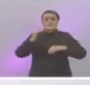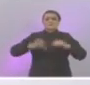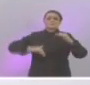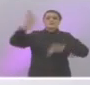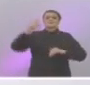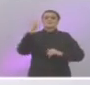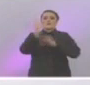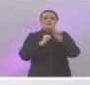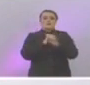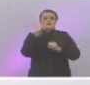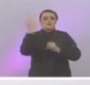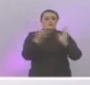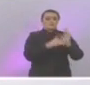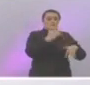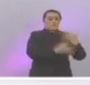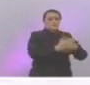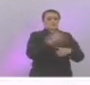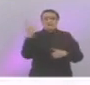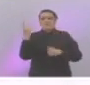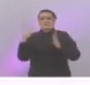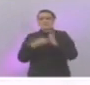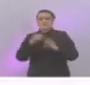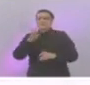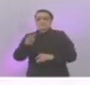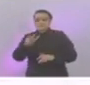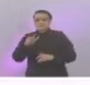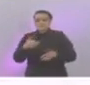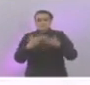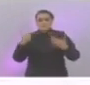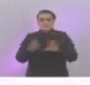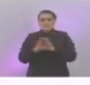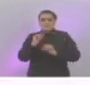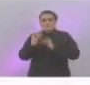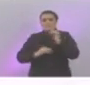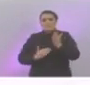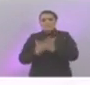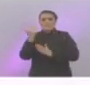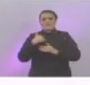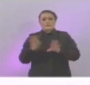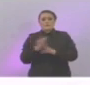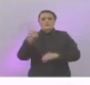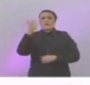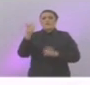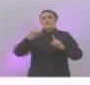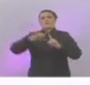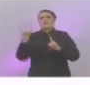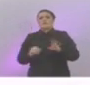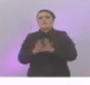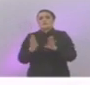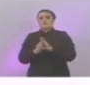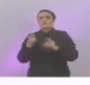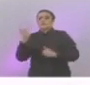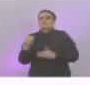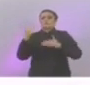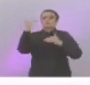De 2015 a 2018, en el marco de un entorno de crecimiento de economía nacional, nuestra tasa de crecimiento